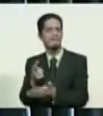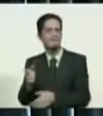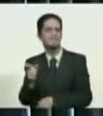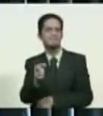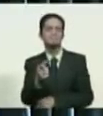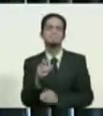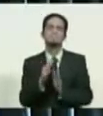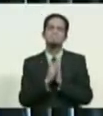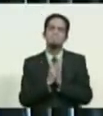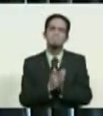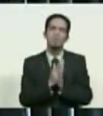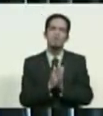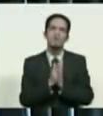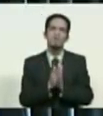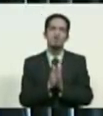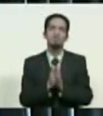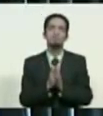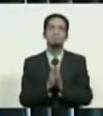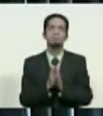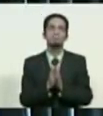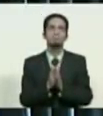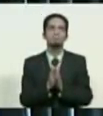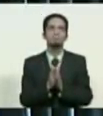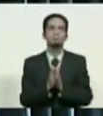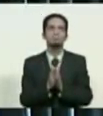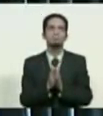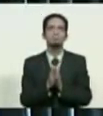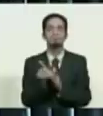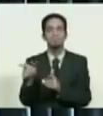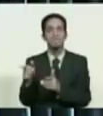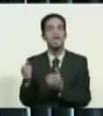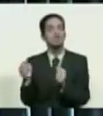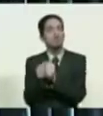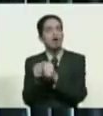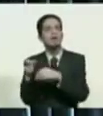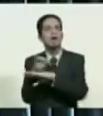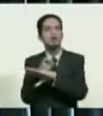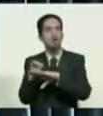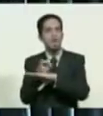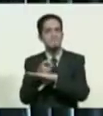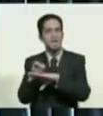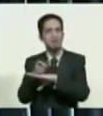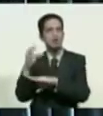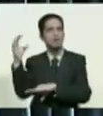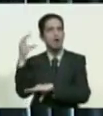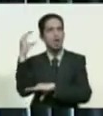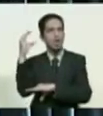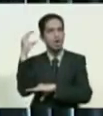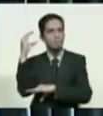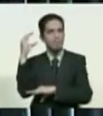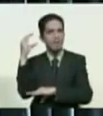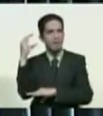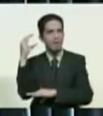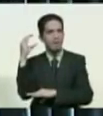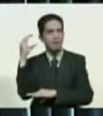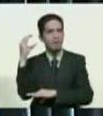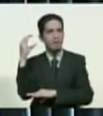que logre, por intermedio del gobierno de Juan Manuel Santos,